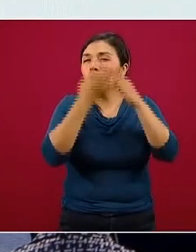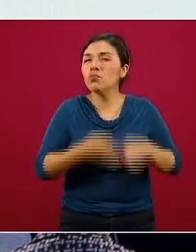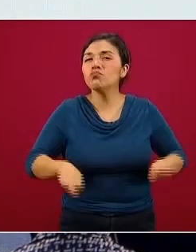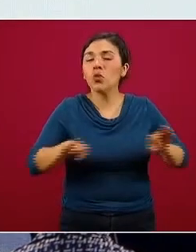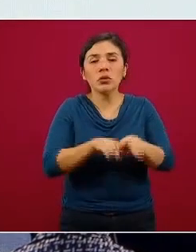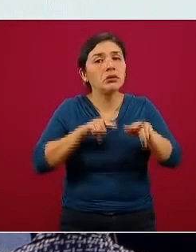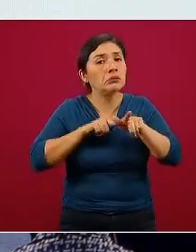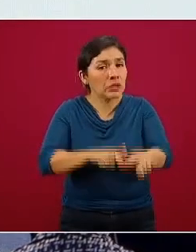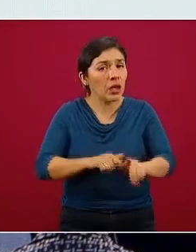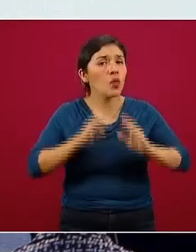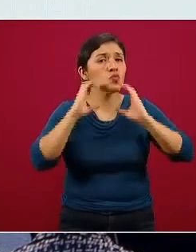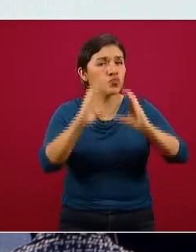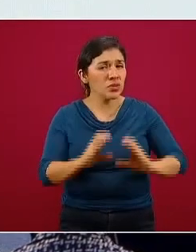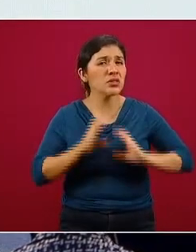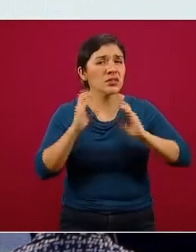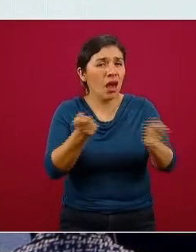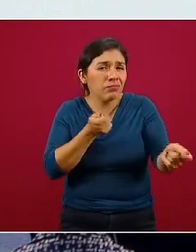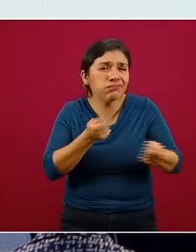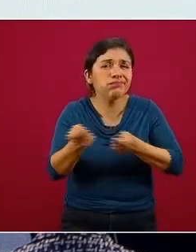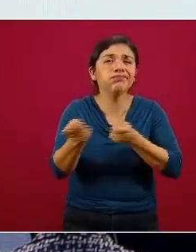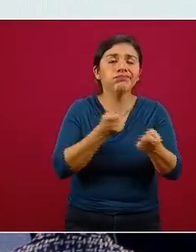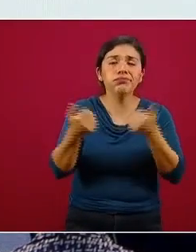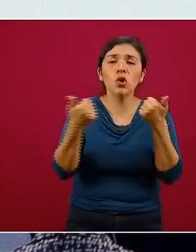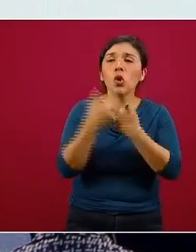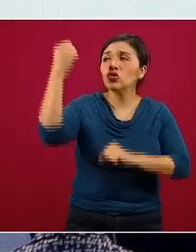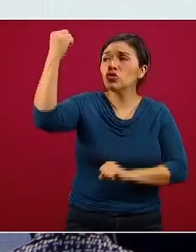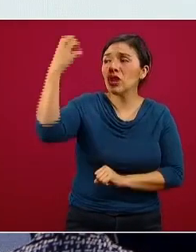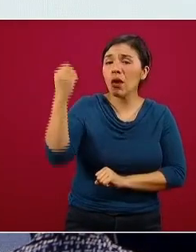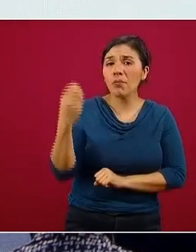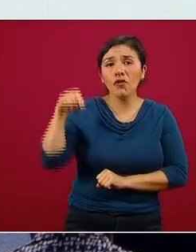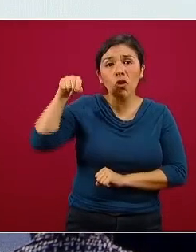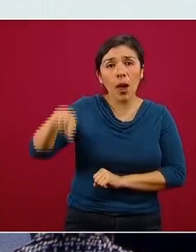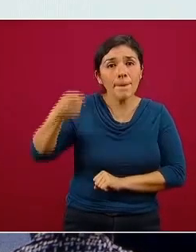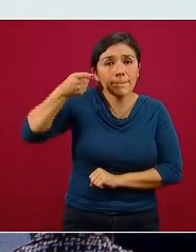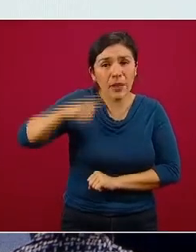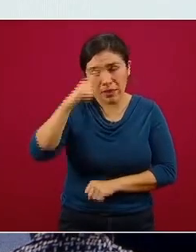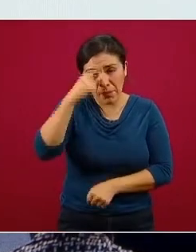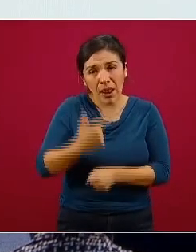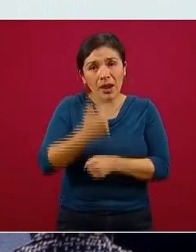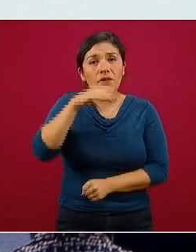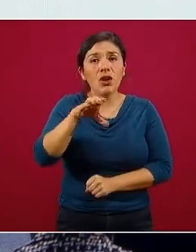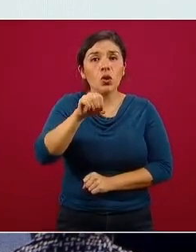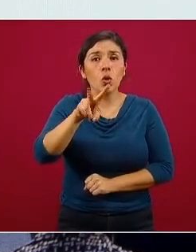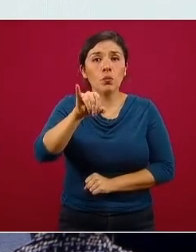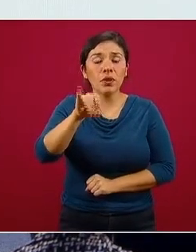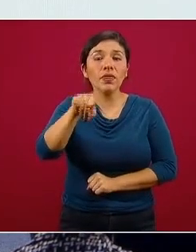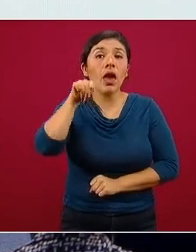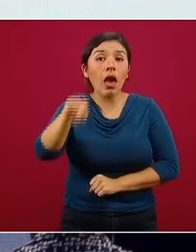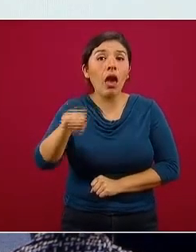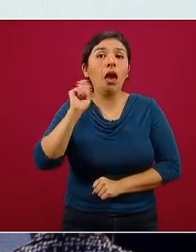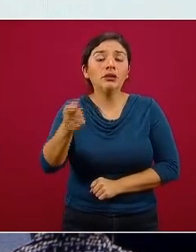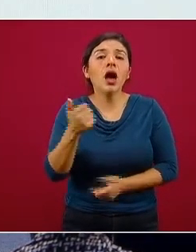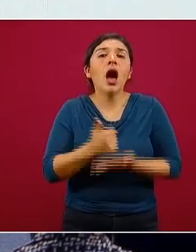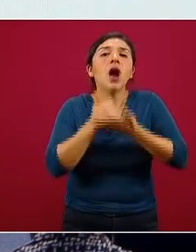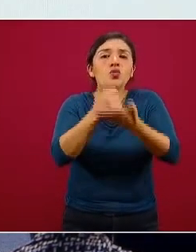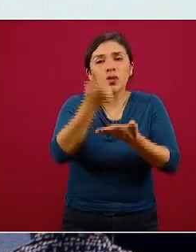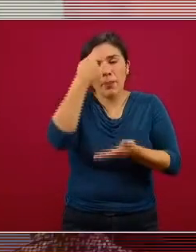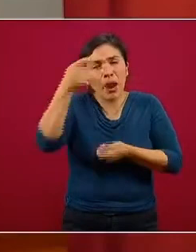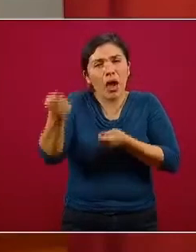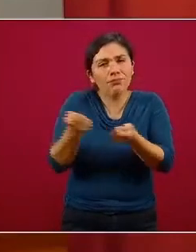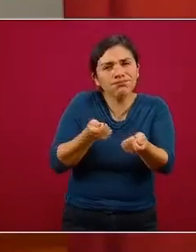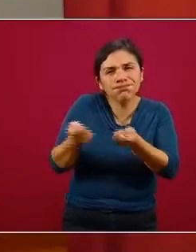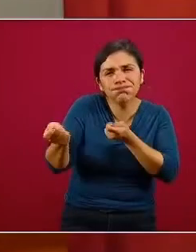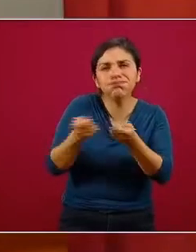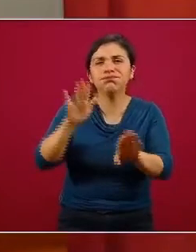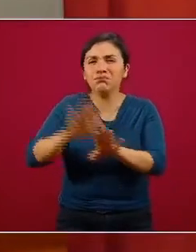se mantiene y se opera desde el semáforo de riesgo COVID, que además genera un balance que nos permite